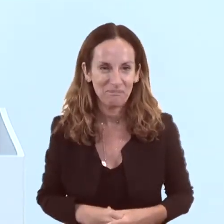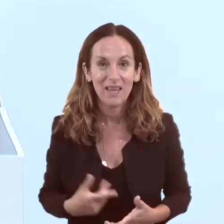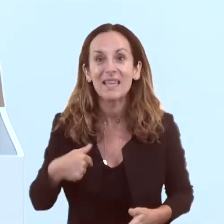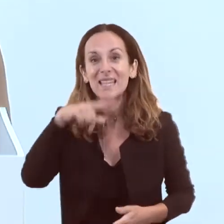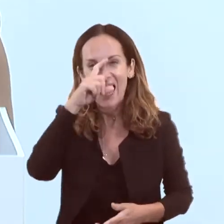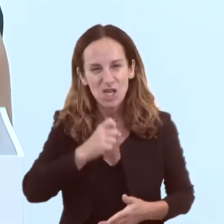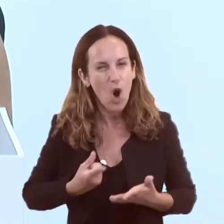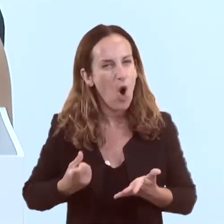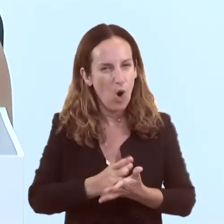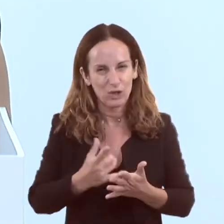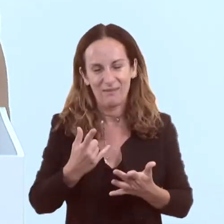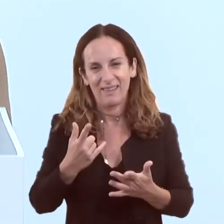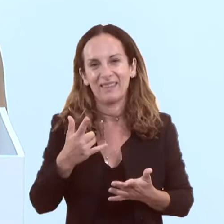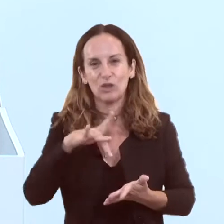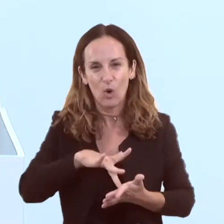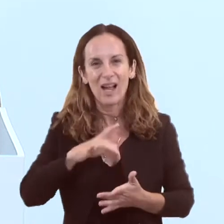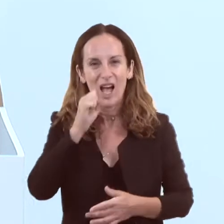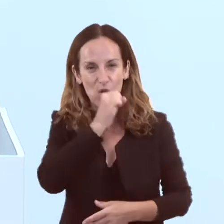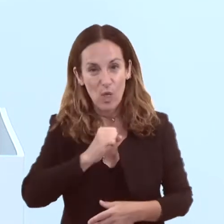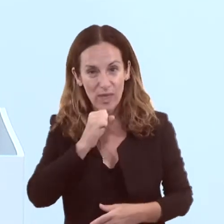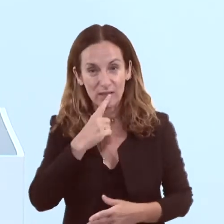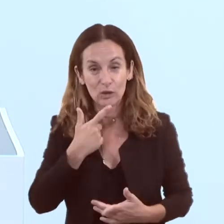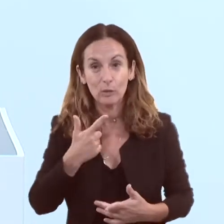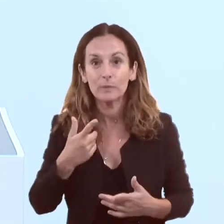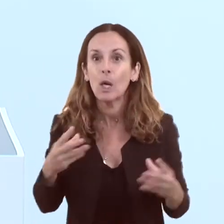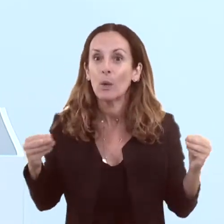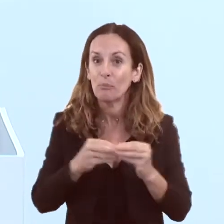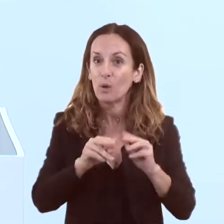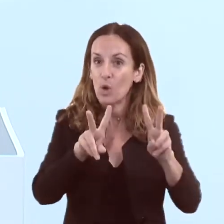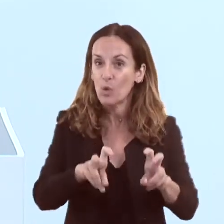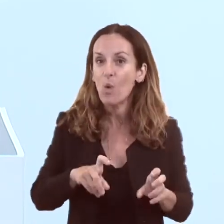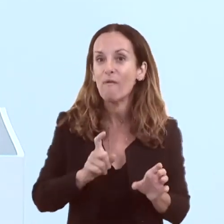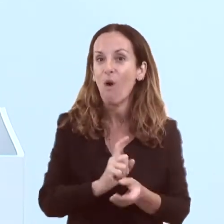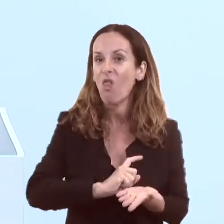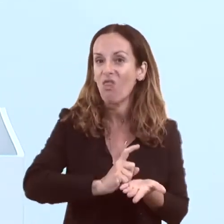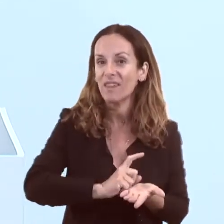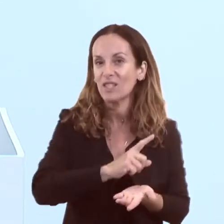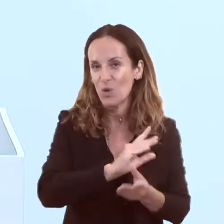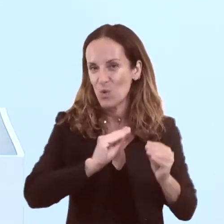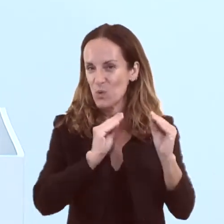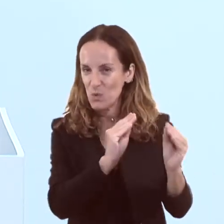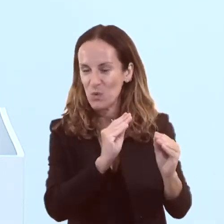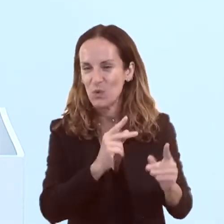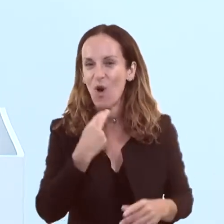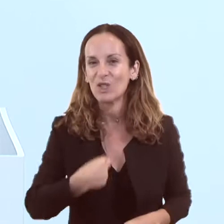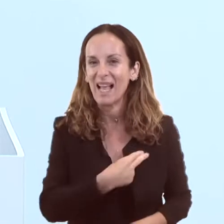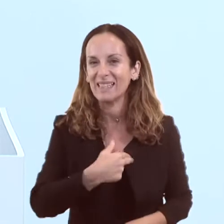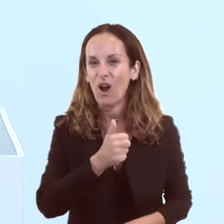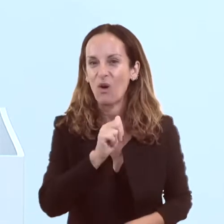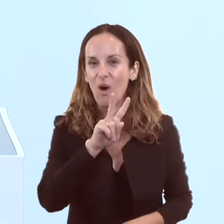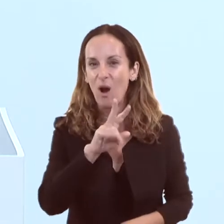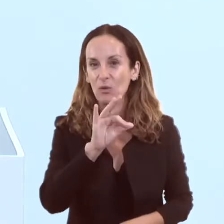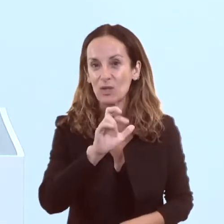celebrado en wang usa la programación importante es un luxsa es un luxa tenerlo aquí en